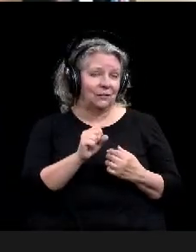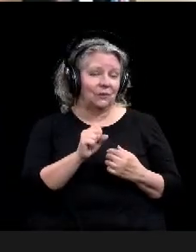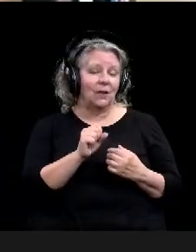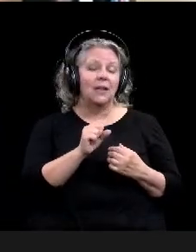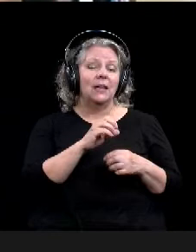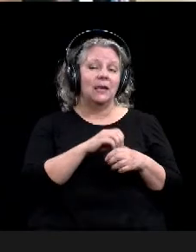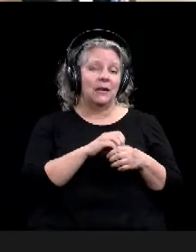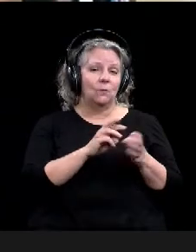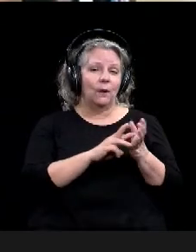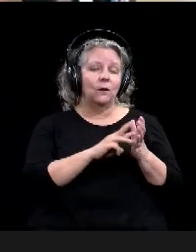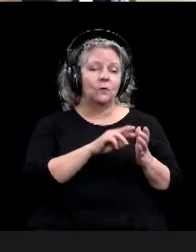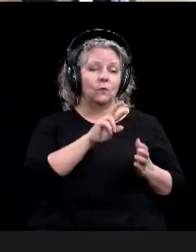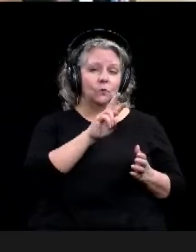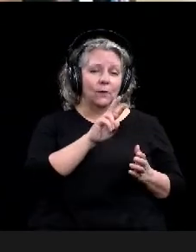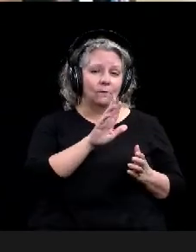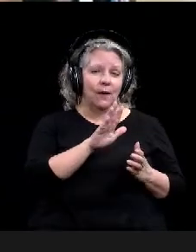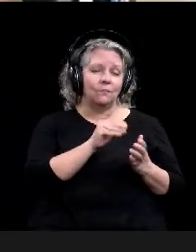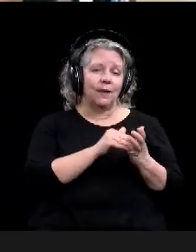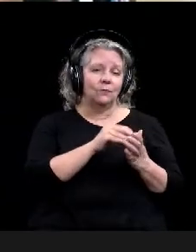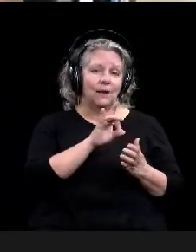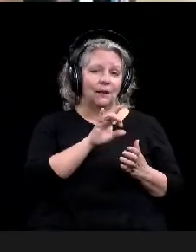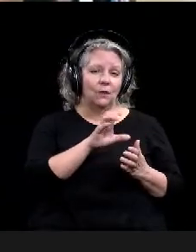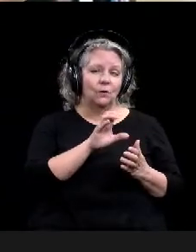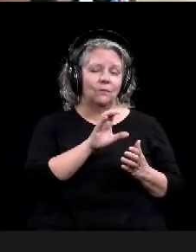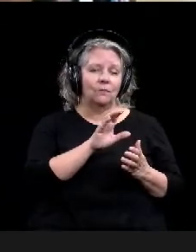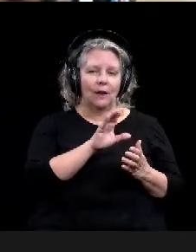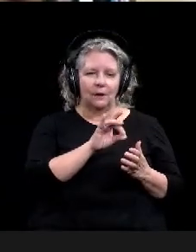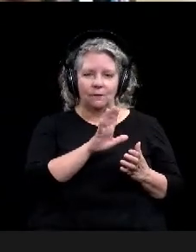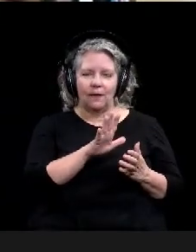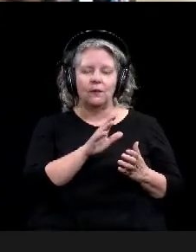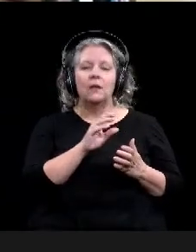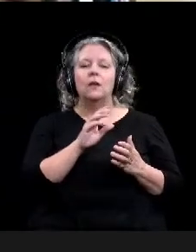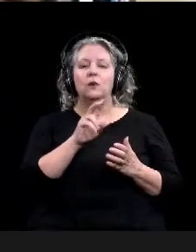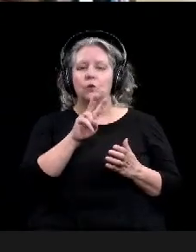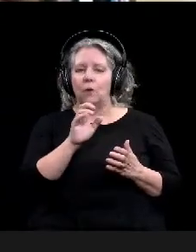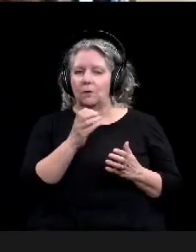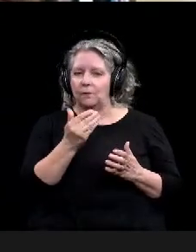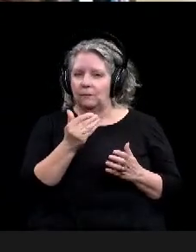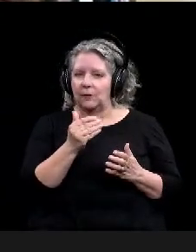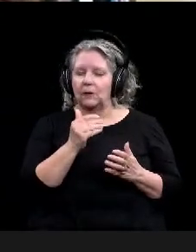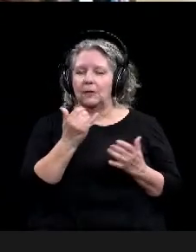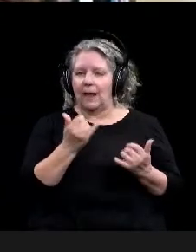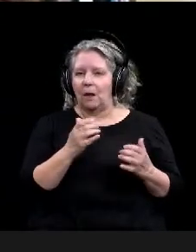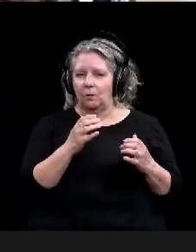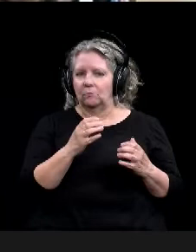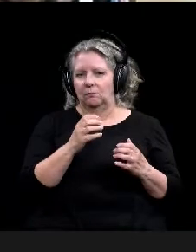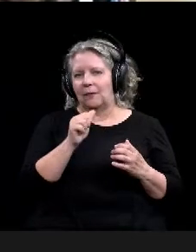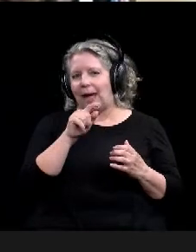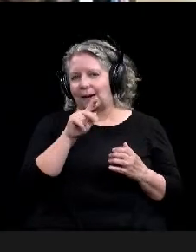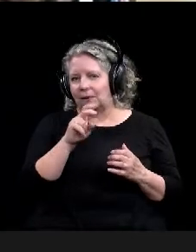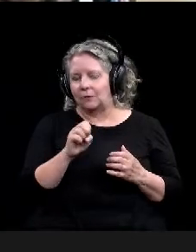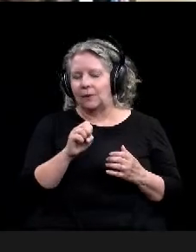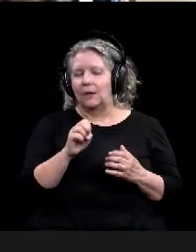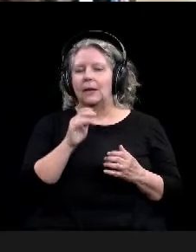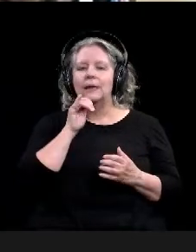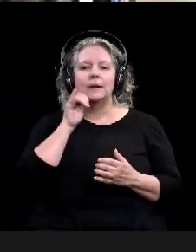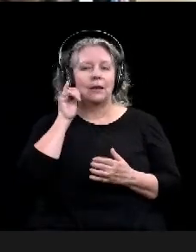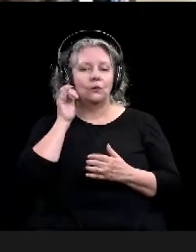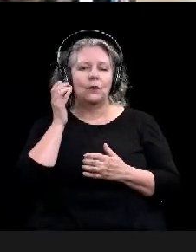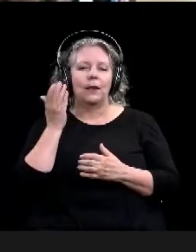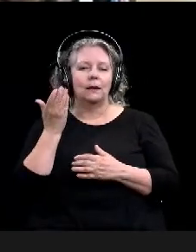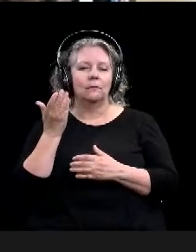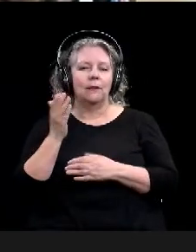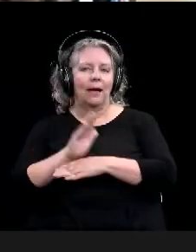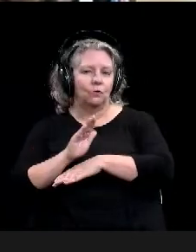215 activos actualmente y asia y ayer en la tarde 39 nuevos